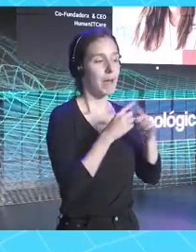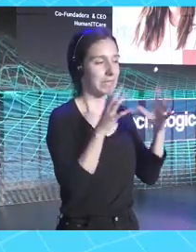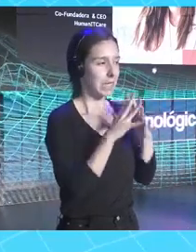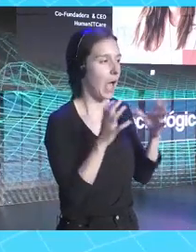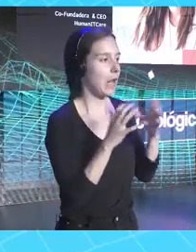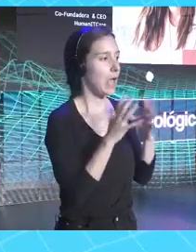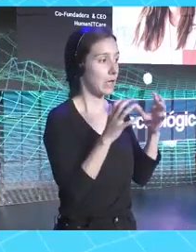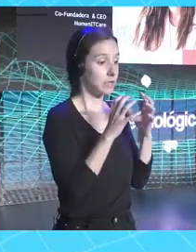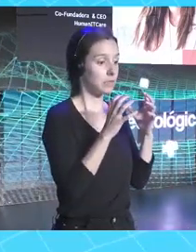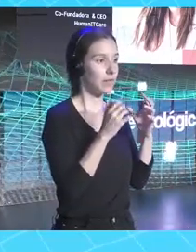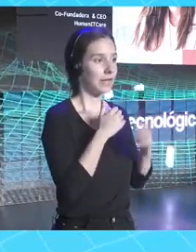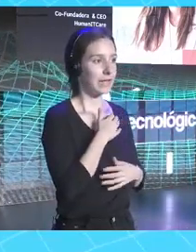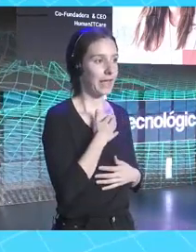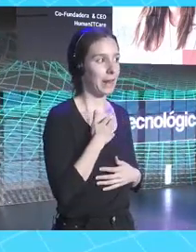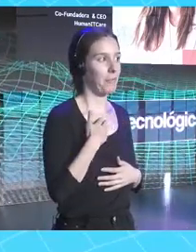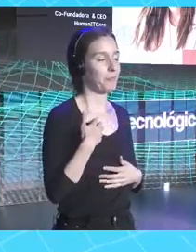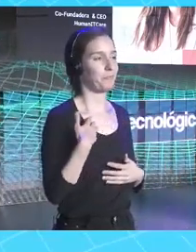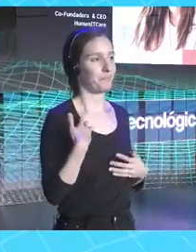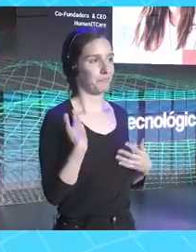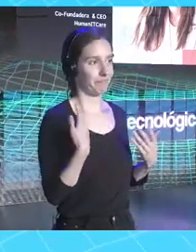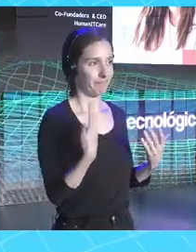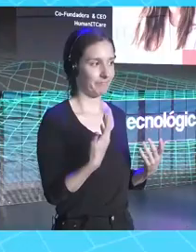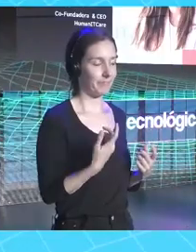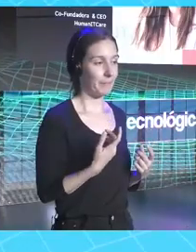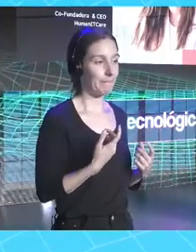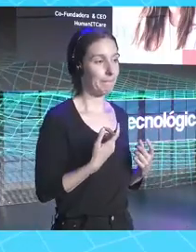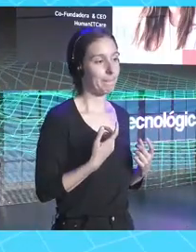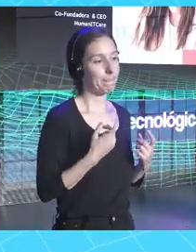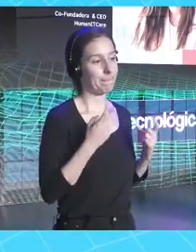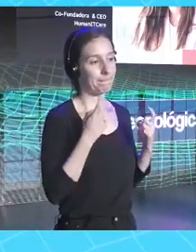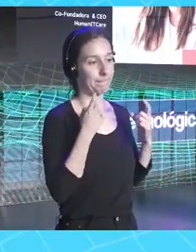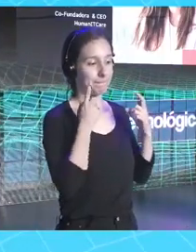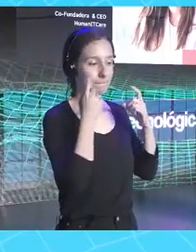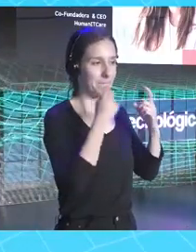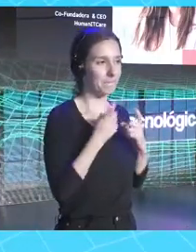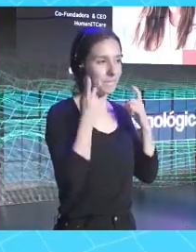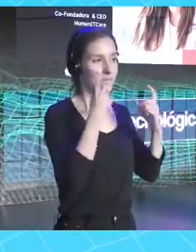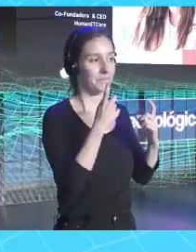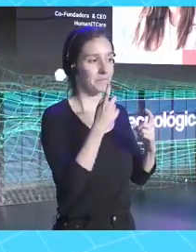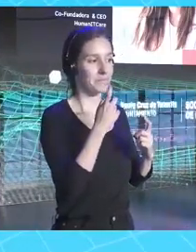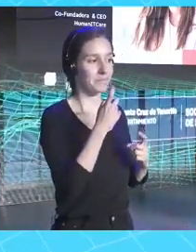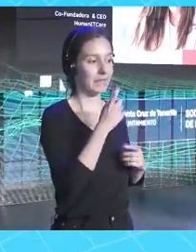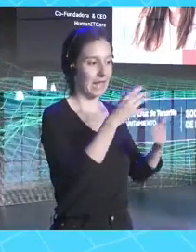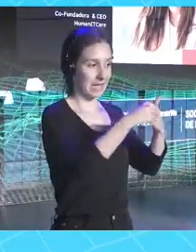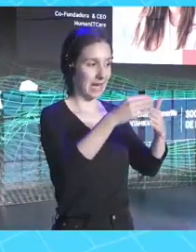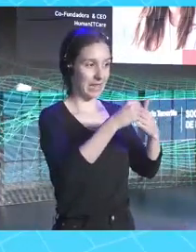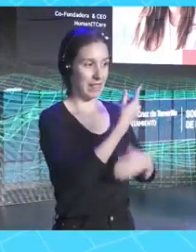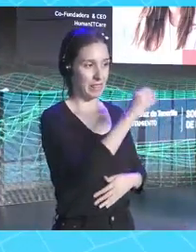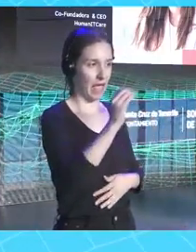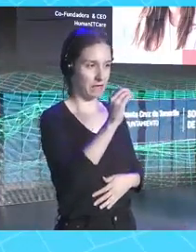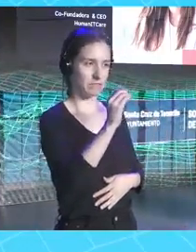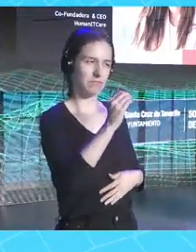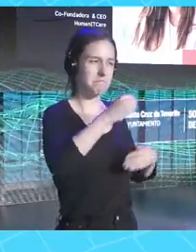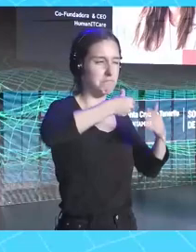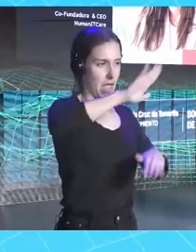es poder llegar así a nivel de métricas quizás no a superar a pues más de los 100 potenciales clientes porque